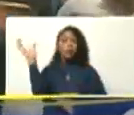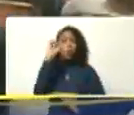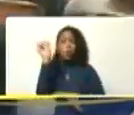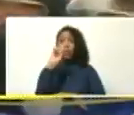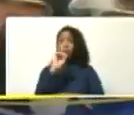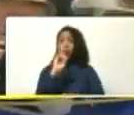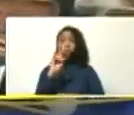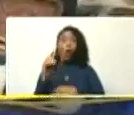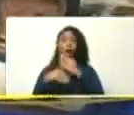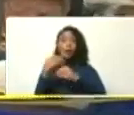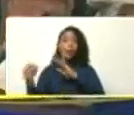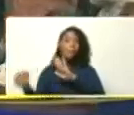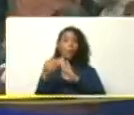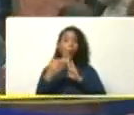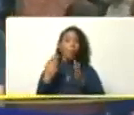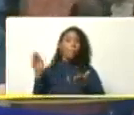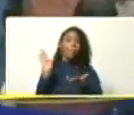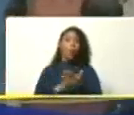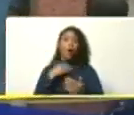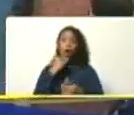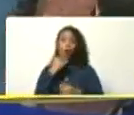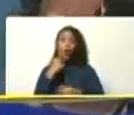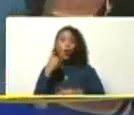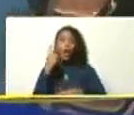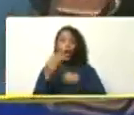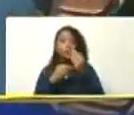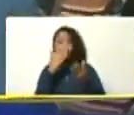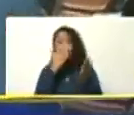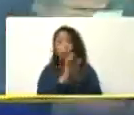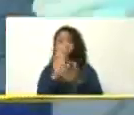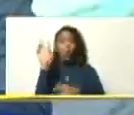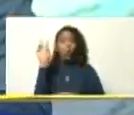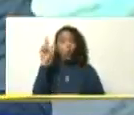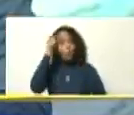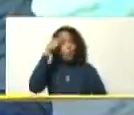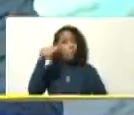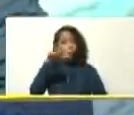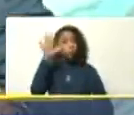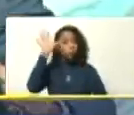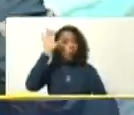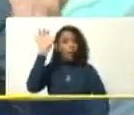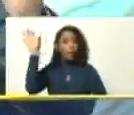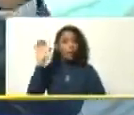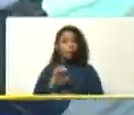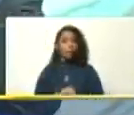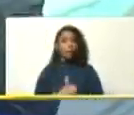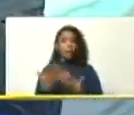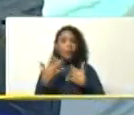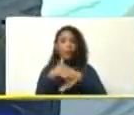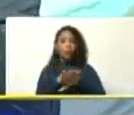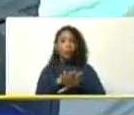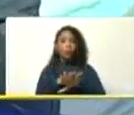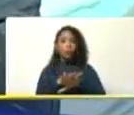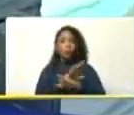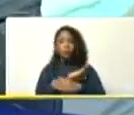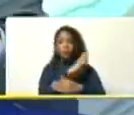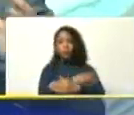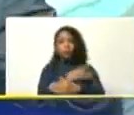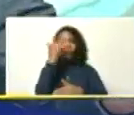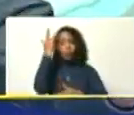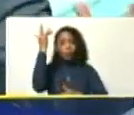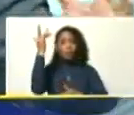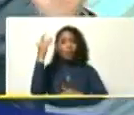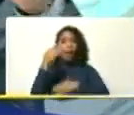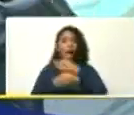nada, pero solamente desarmar la hostilidad y la confrontación entre nuestros dos países, uniendo nuestras potencialidades,